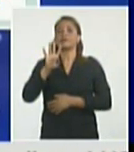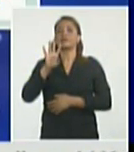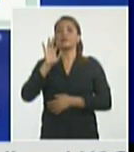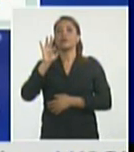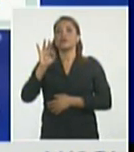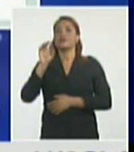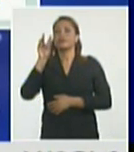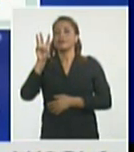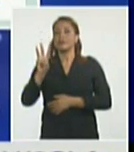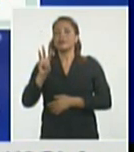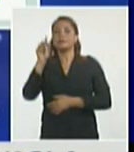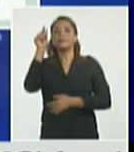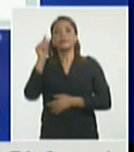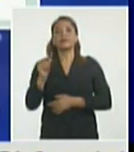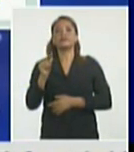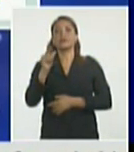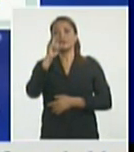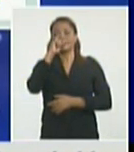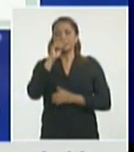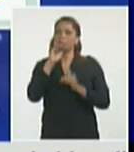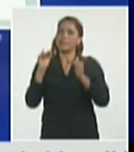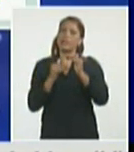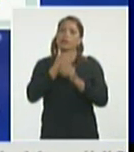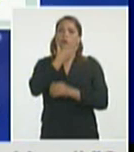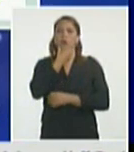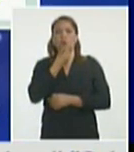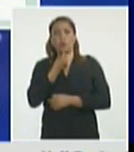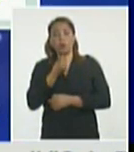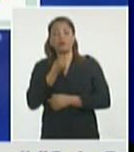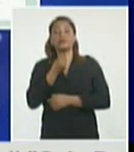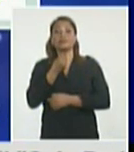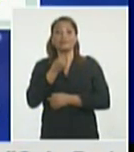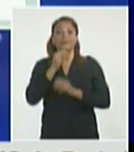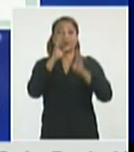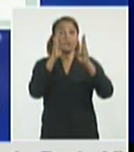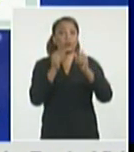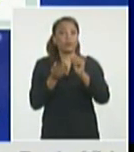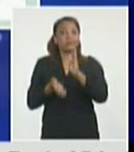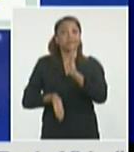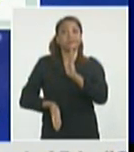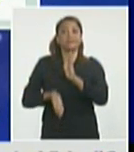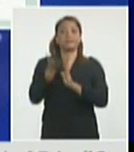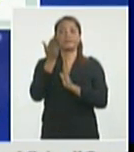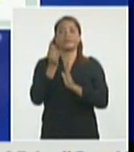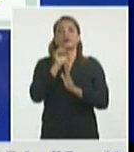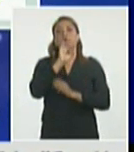13.483 pacientes pediátricos en Cuba, con la elevada cifra promedio de